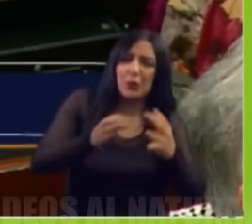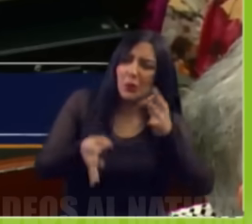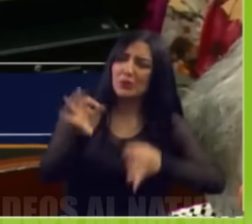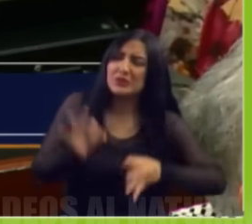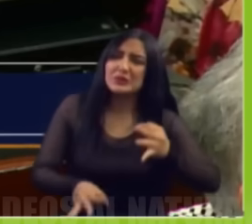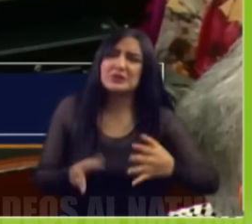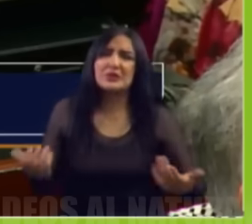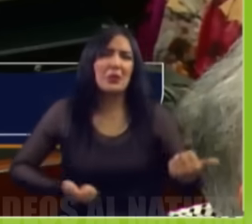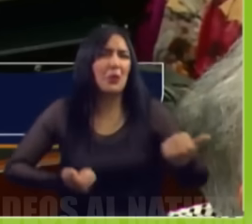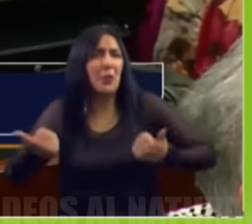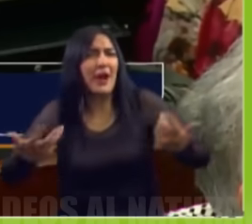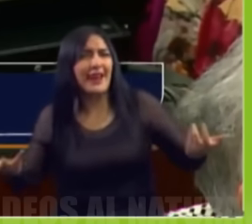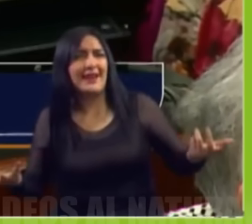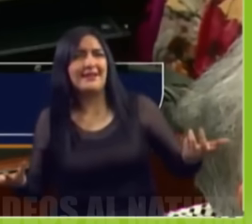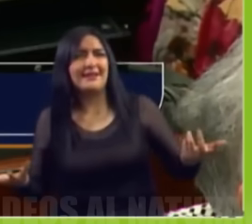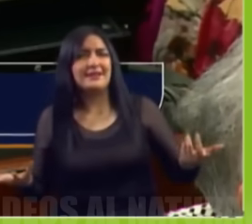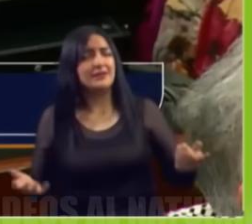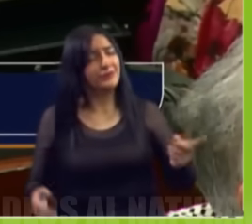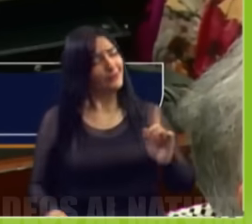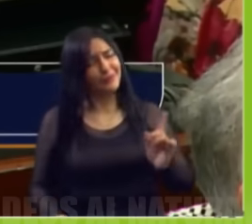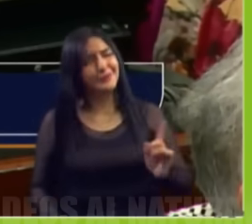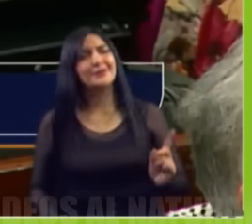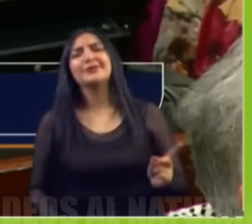judicial establecidos? ¿No?